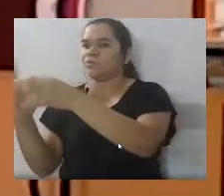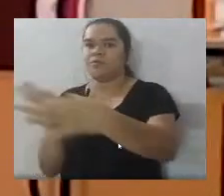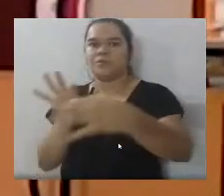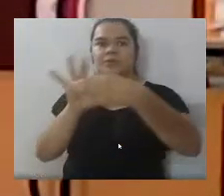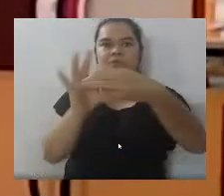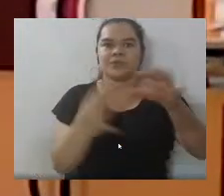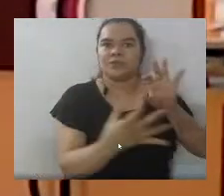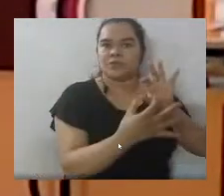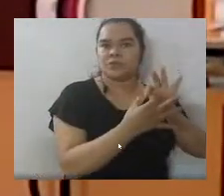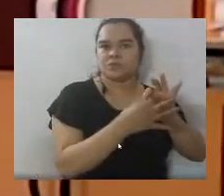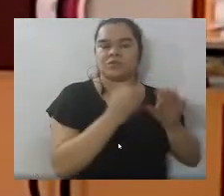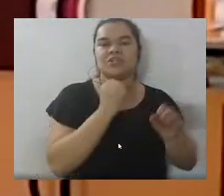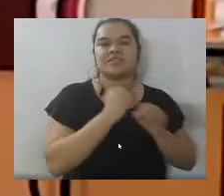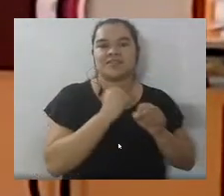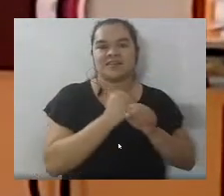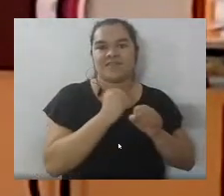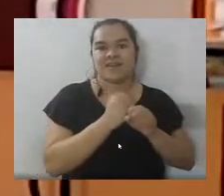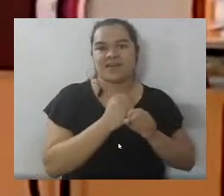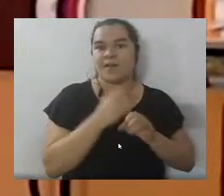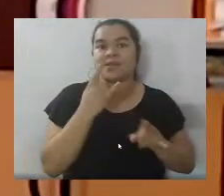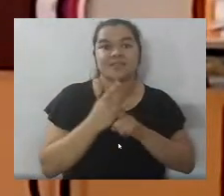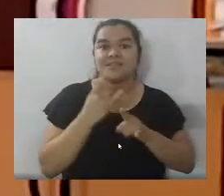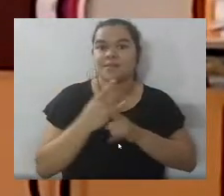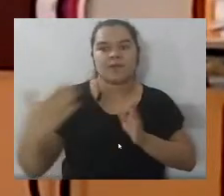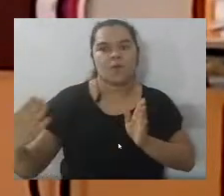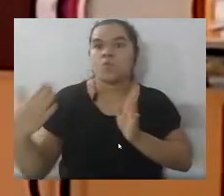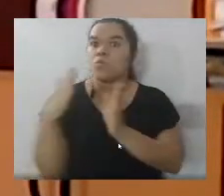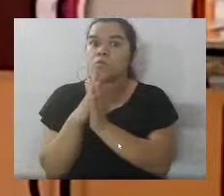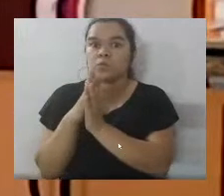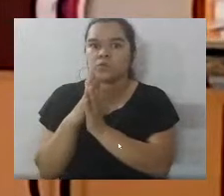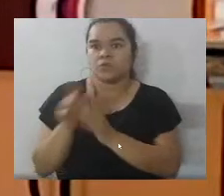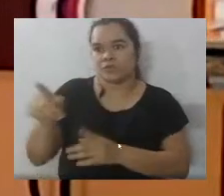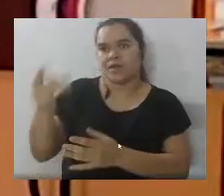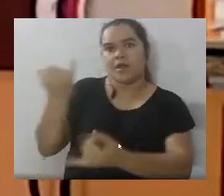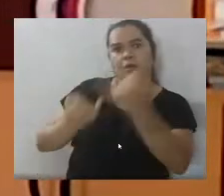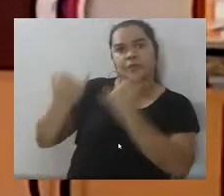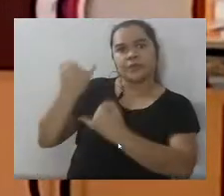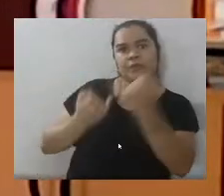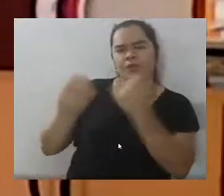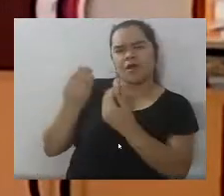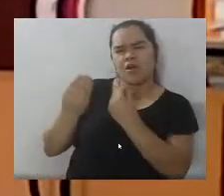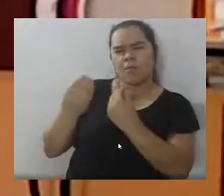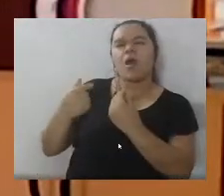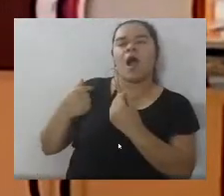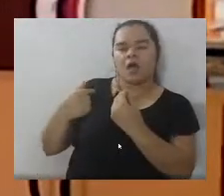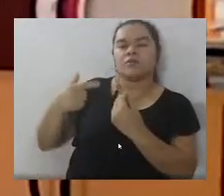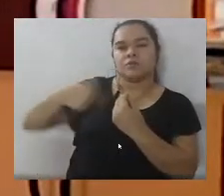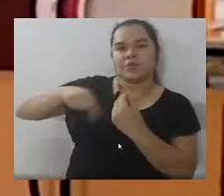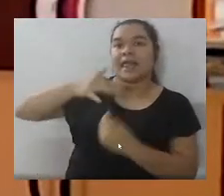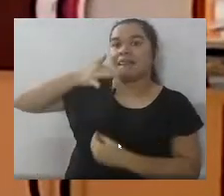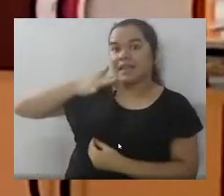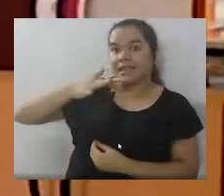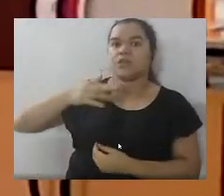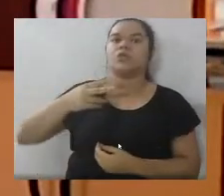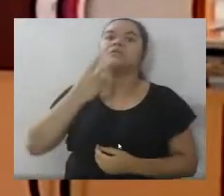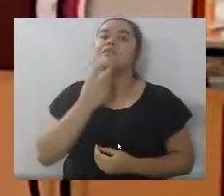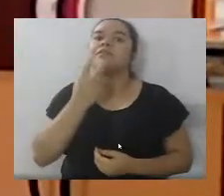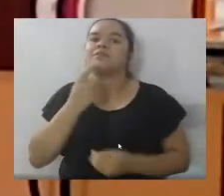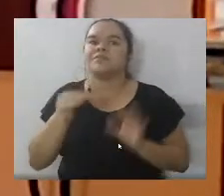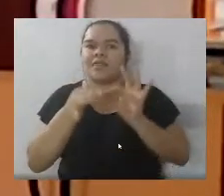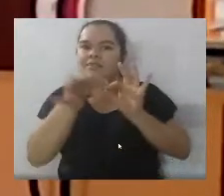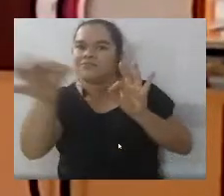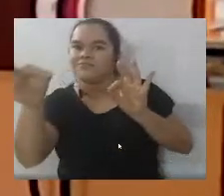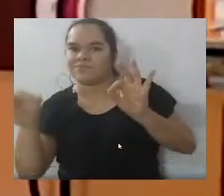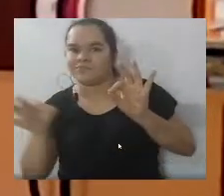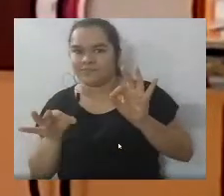que nos tiene que auxiliar permanentemente para poder planificar nuestras redes eléctricas. Estamos